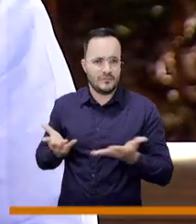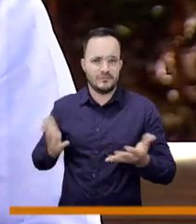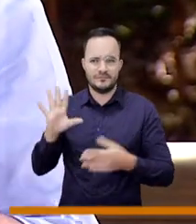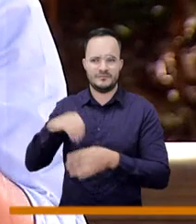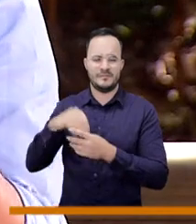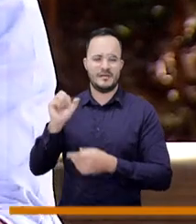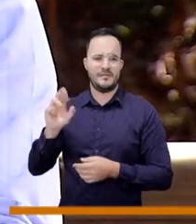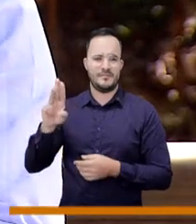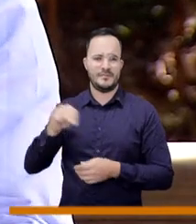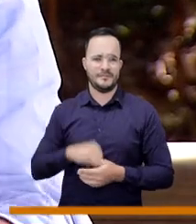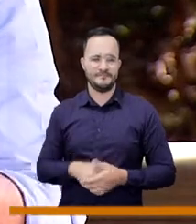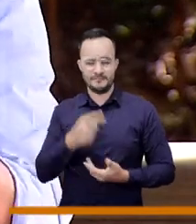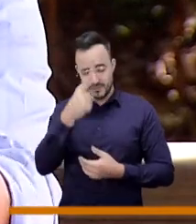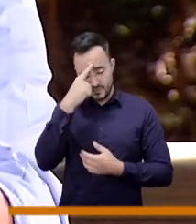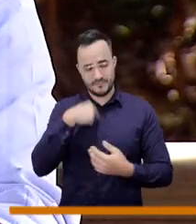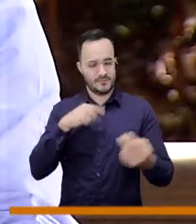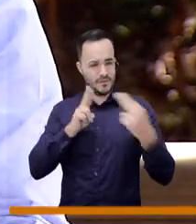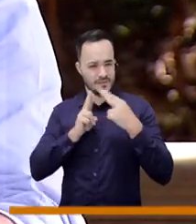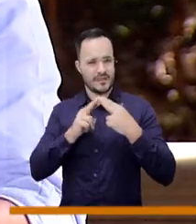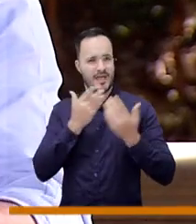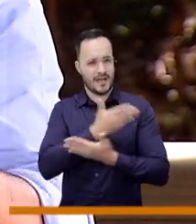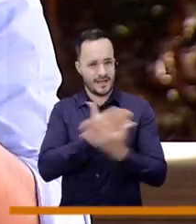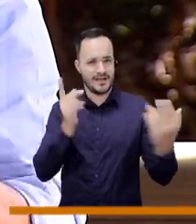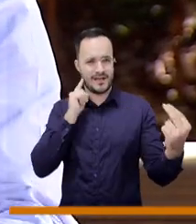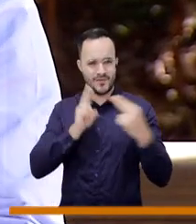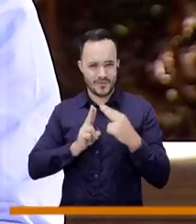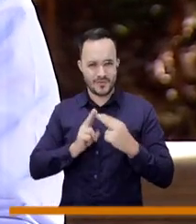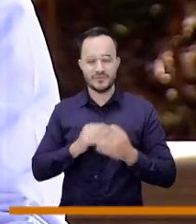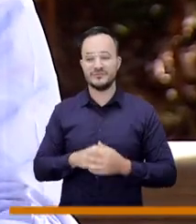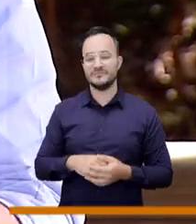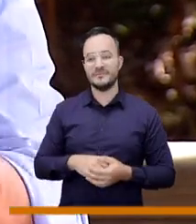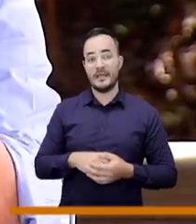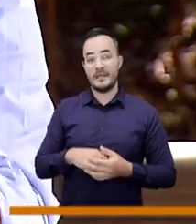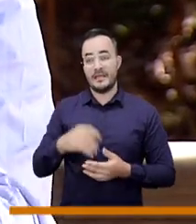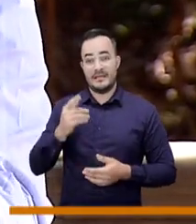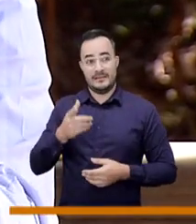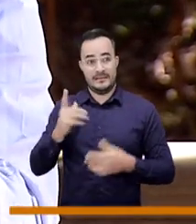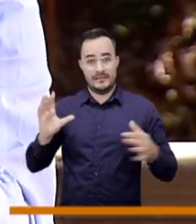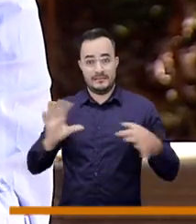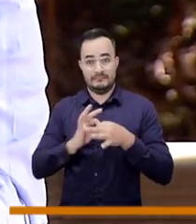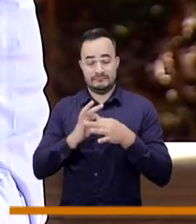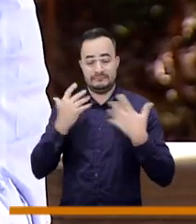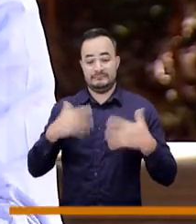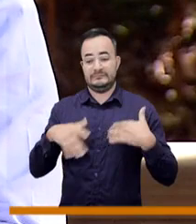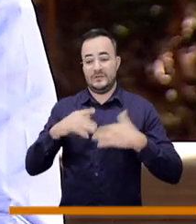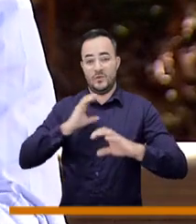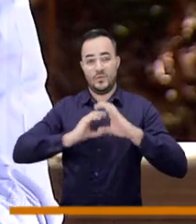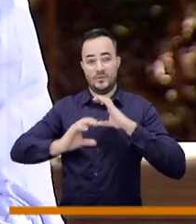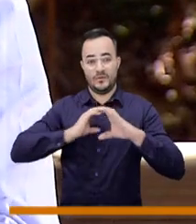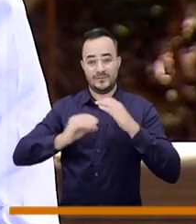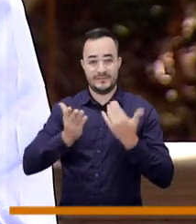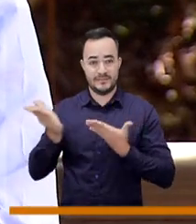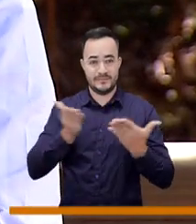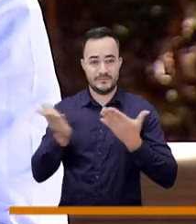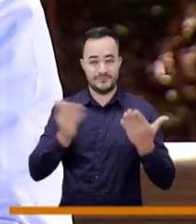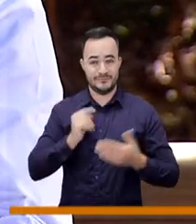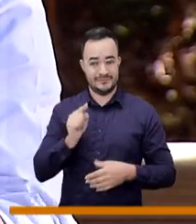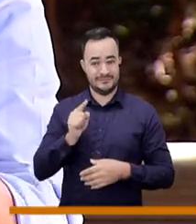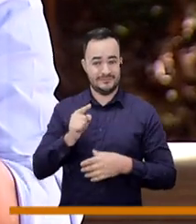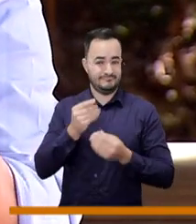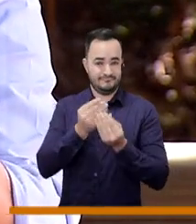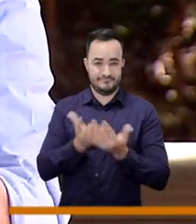ha sido mi posición desde el principio, ustedes me conocen, saben que yo siempre he dicho que en un negocio tan riesgoso como el de las